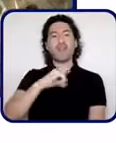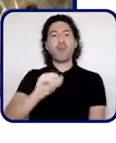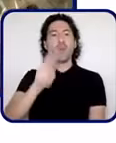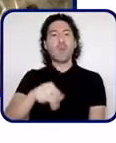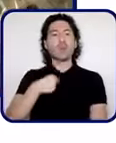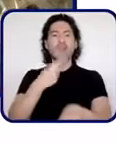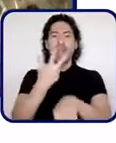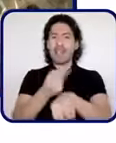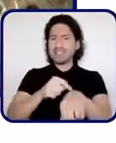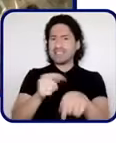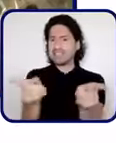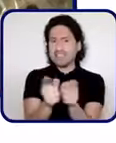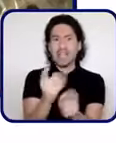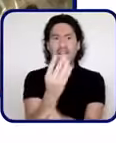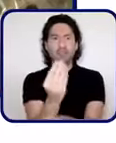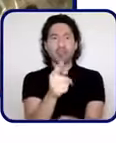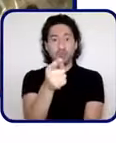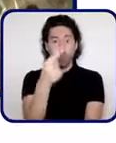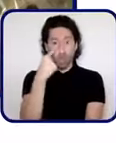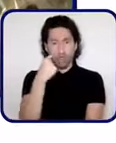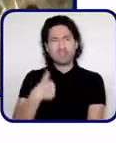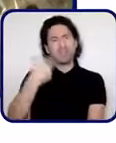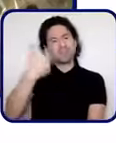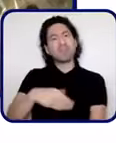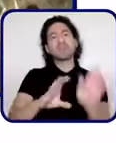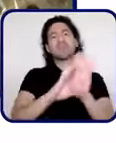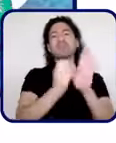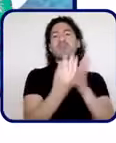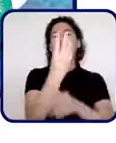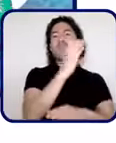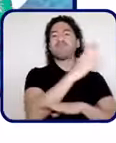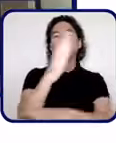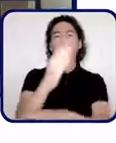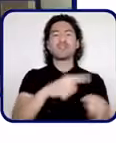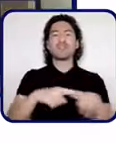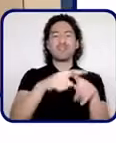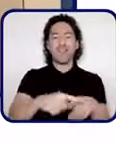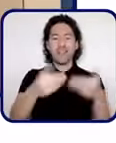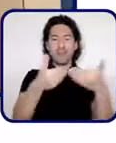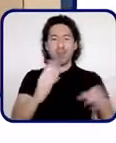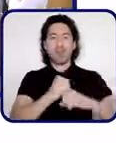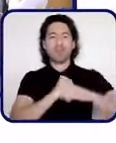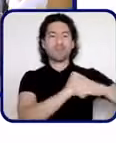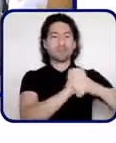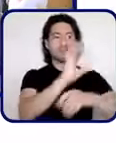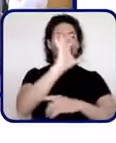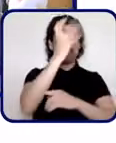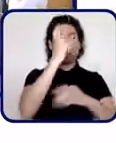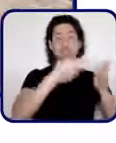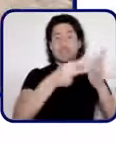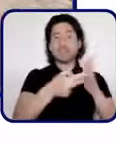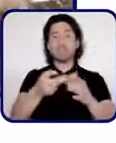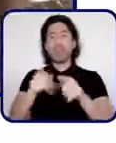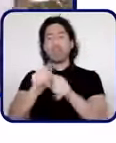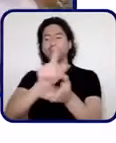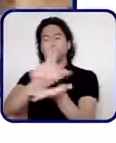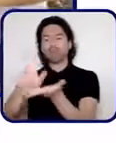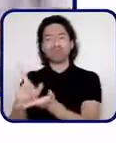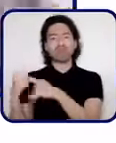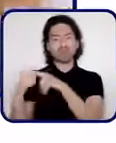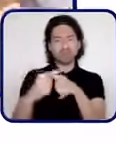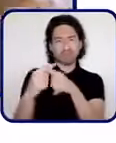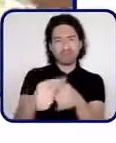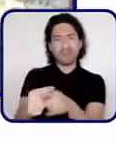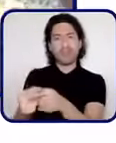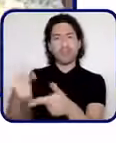gente. Hola, soy Juan José Martín y tengo solo 14 segundos para que me puedas conocer. Trabajando por una constitución ecológica, social y democrática contra la crisis